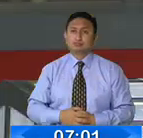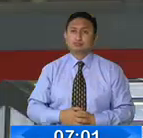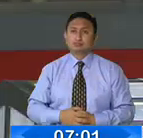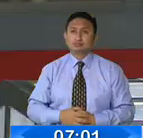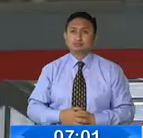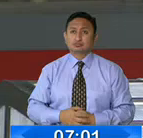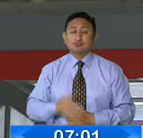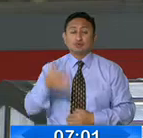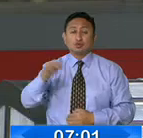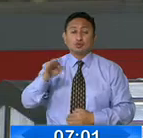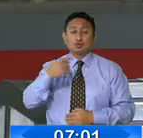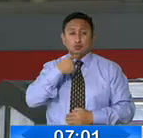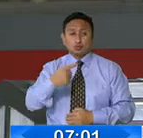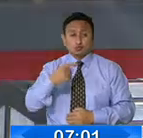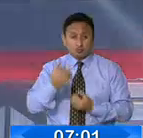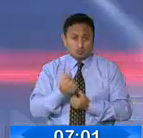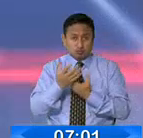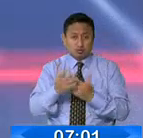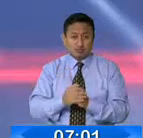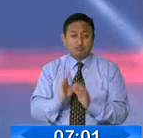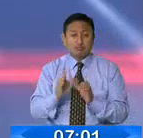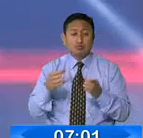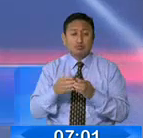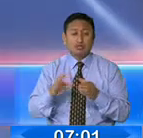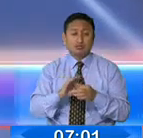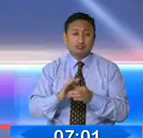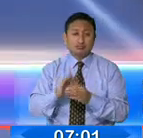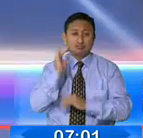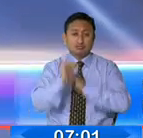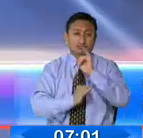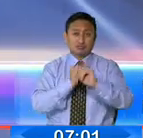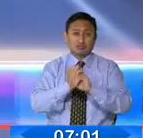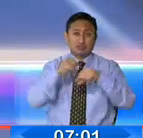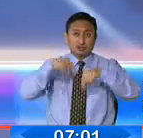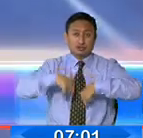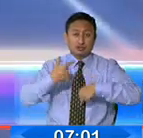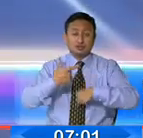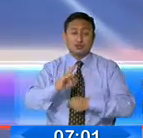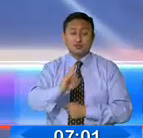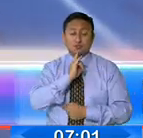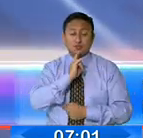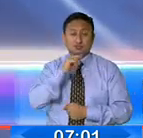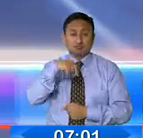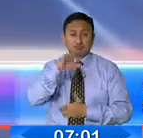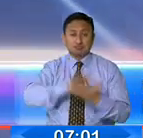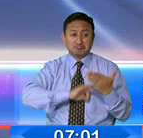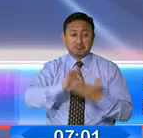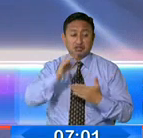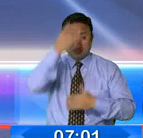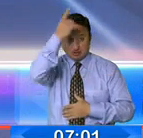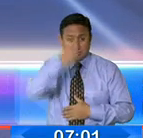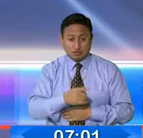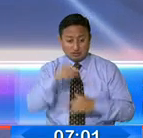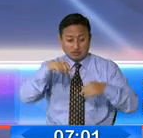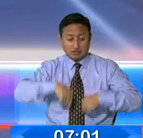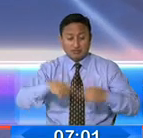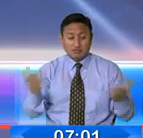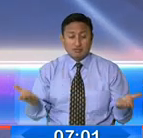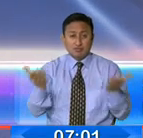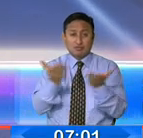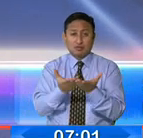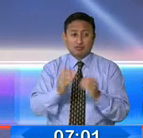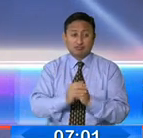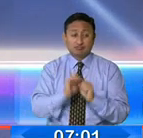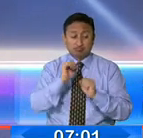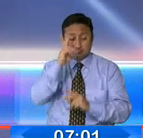A través de un documento, el gobierno informó que el Comité de Relaciones Exteriores del Senado de Estados Unidos aprobó una resolución bipartidista que reconoce